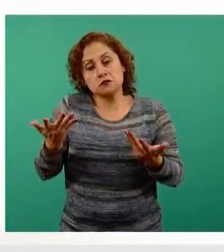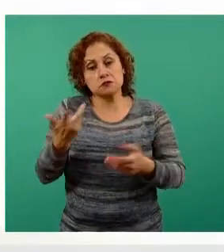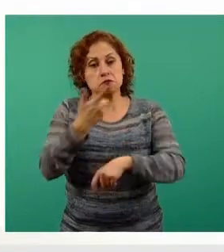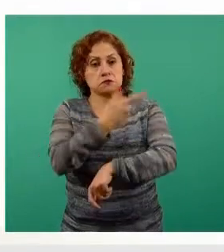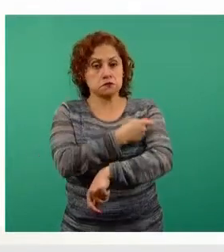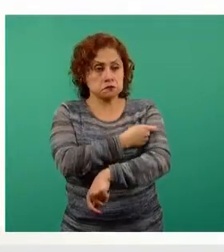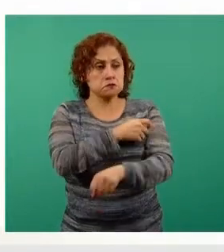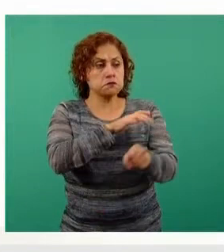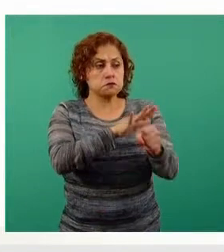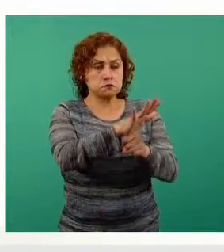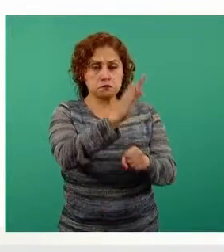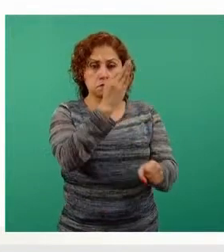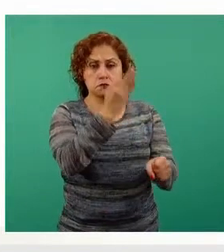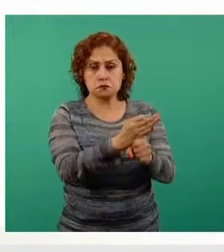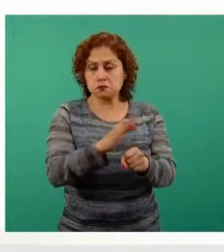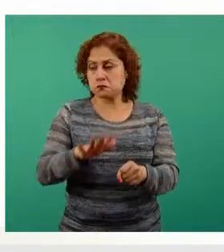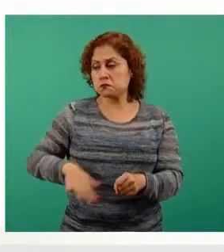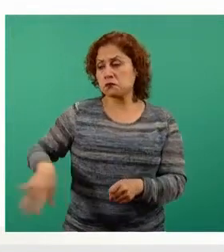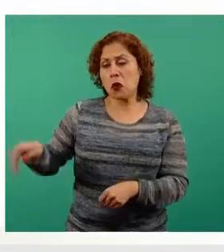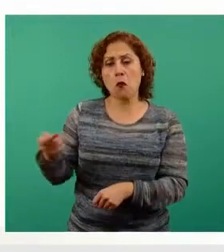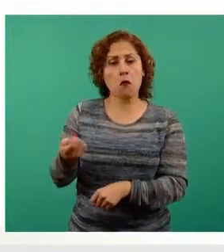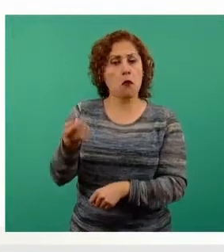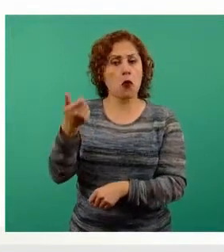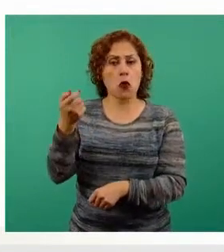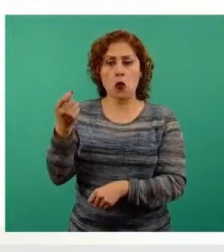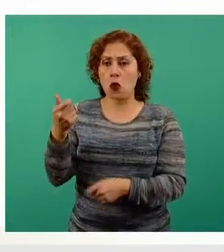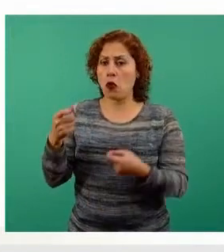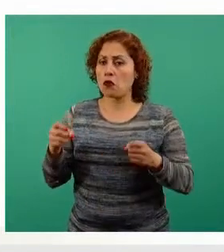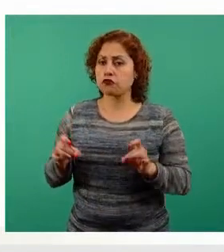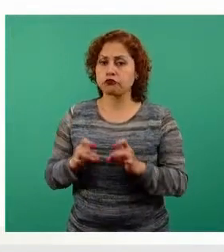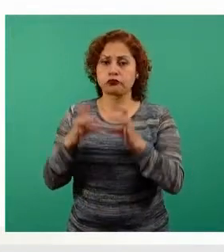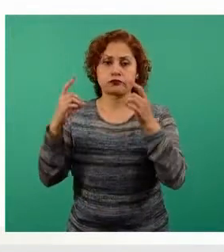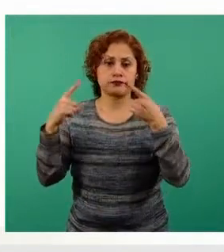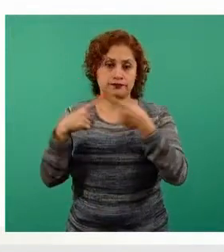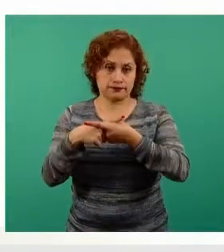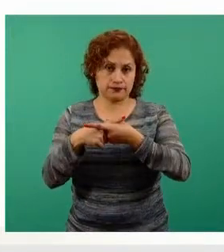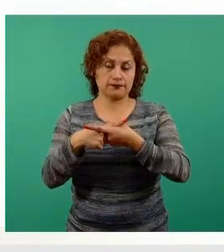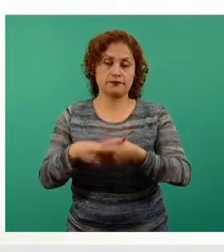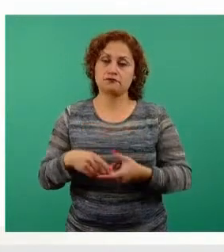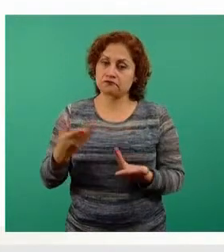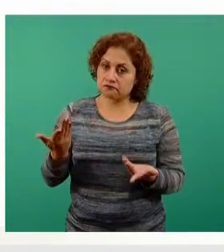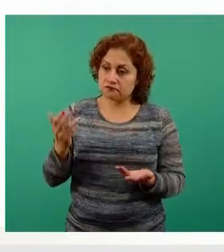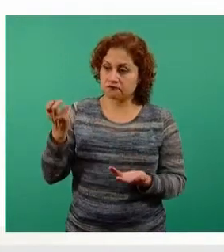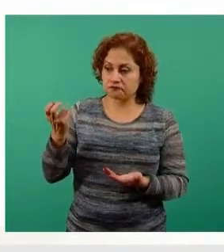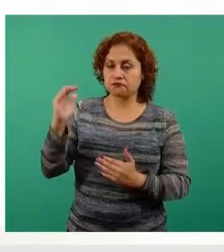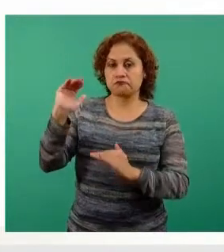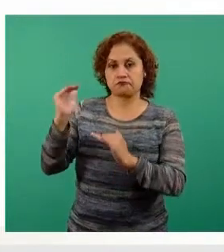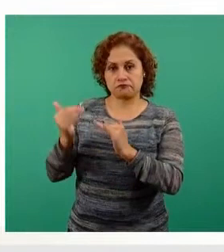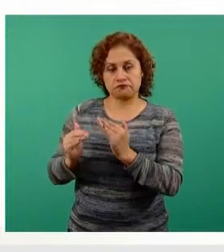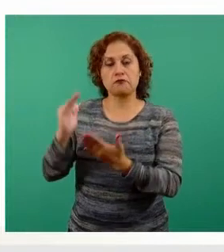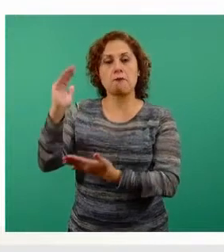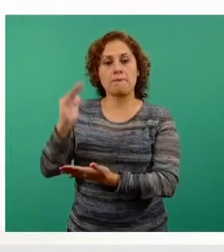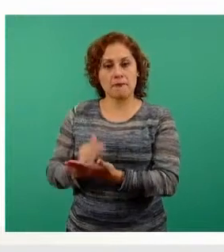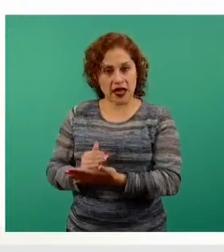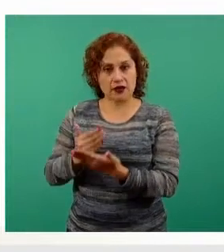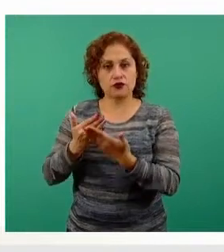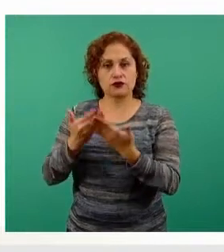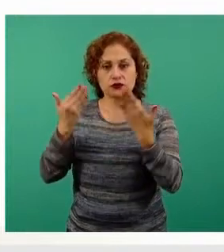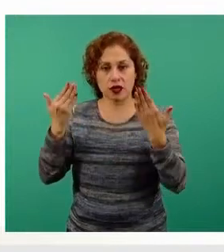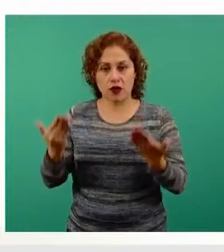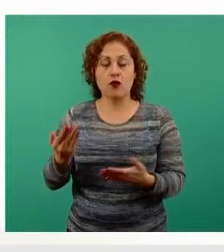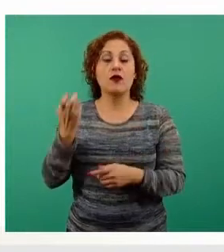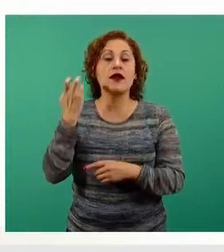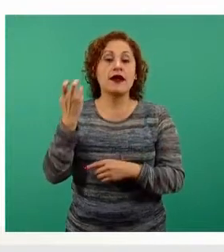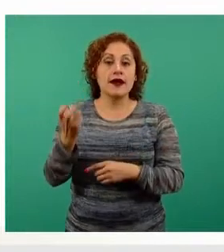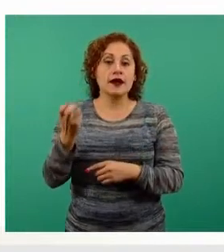se ha incrementado la vacunación, pero la ocurrencia de los ESAVIS ha disminuido y esta es una proporción que está